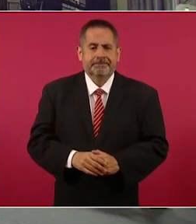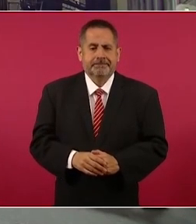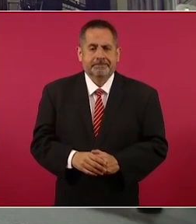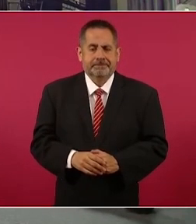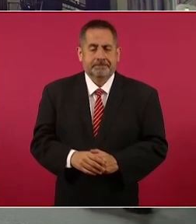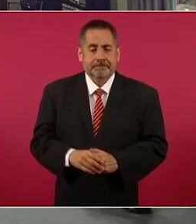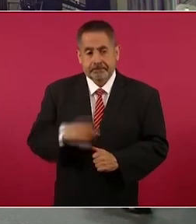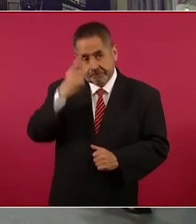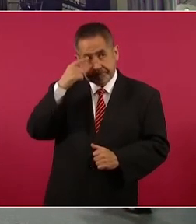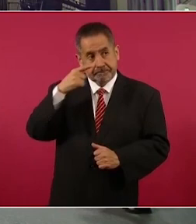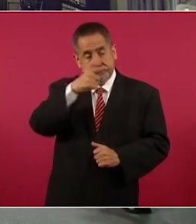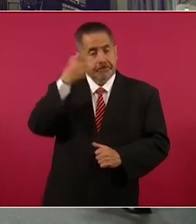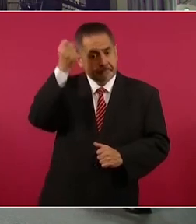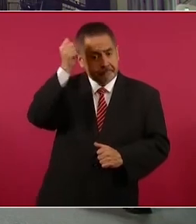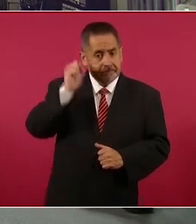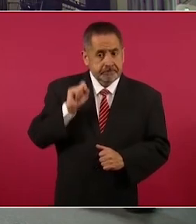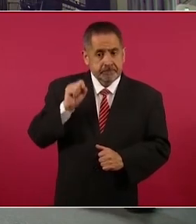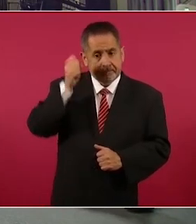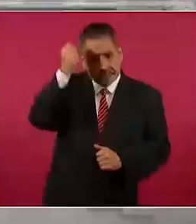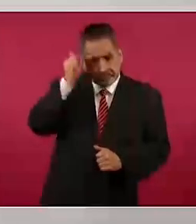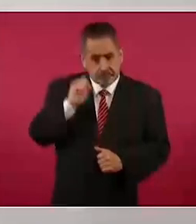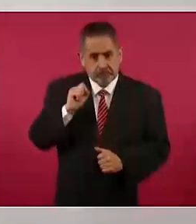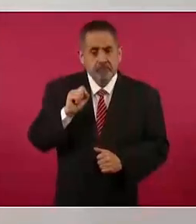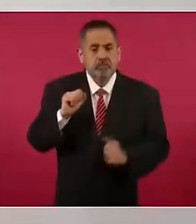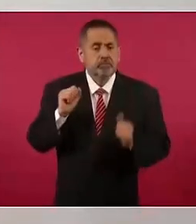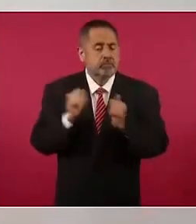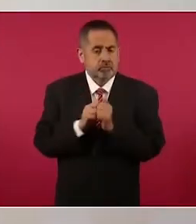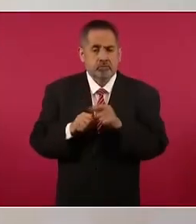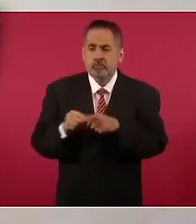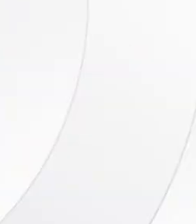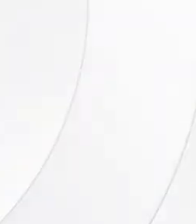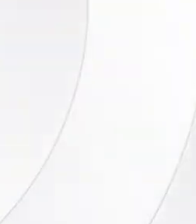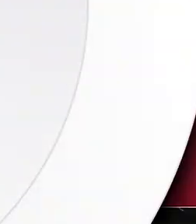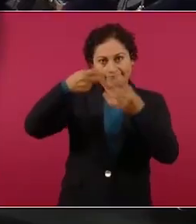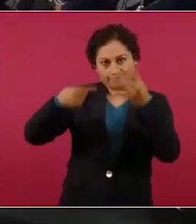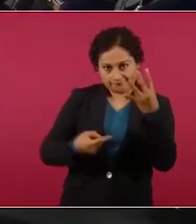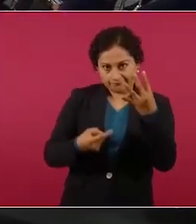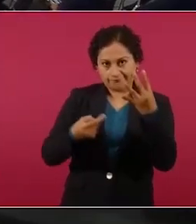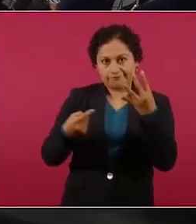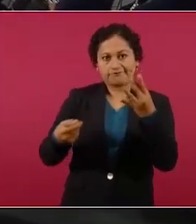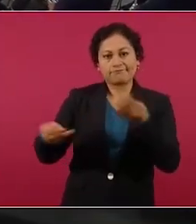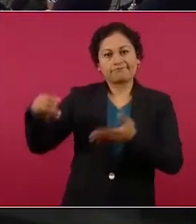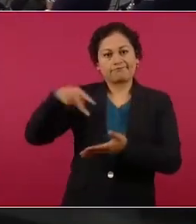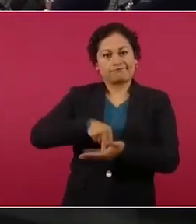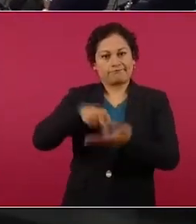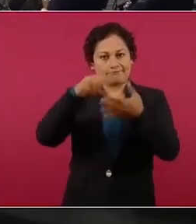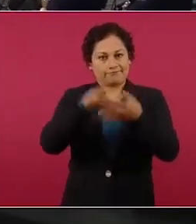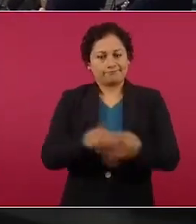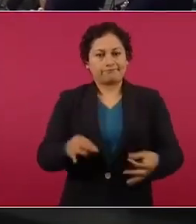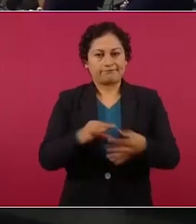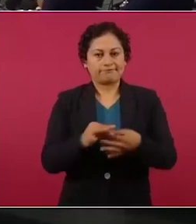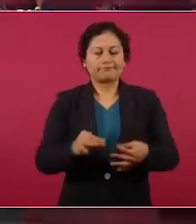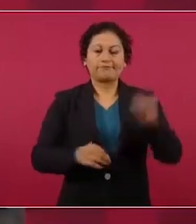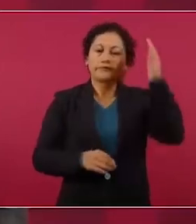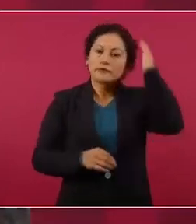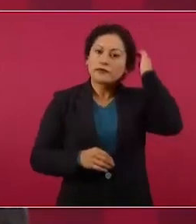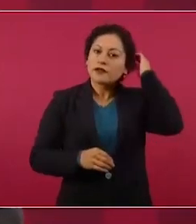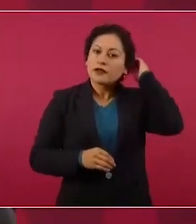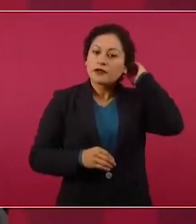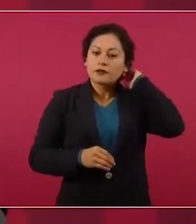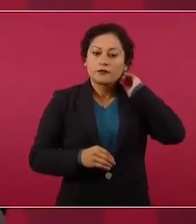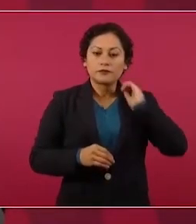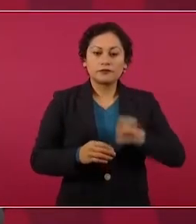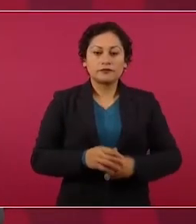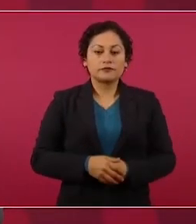para el caso de Sinaloa, con Rubén Rocha. Hoy también, en